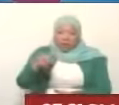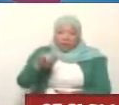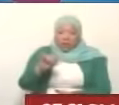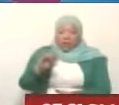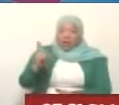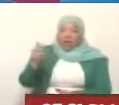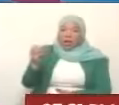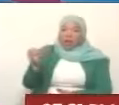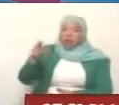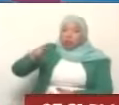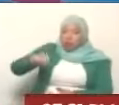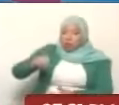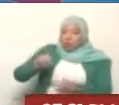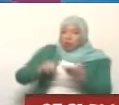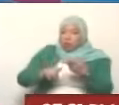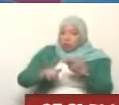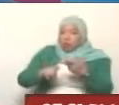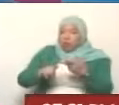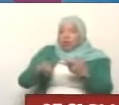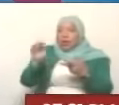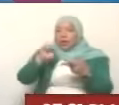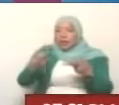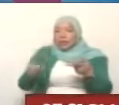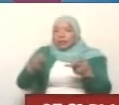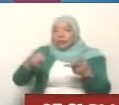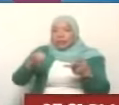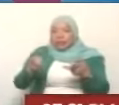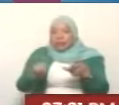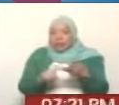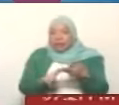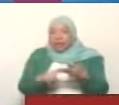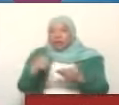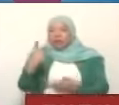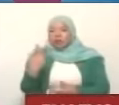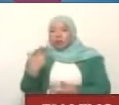en Shanghái, en Beijing, amarrando inversiones,